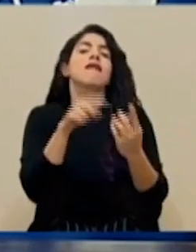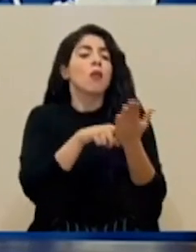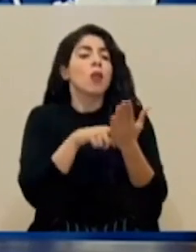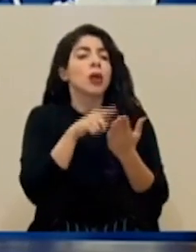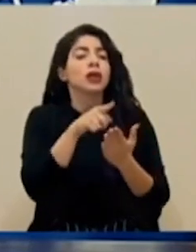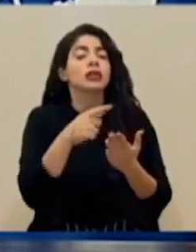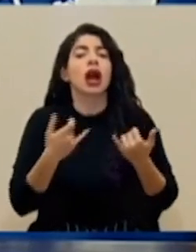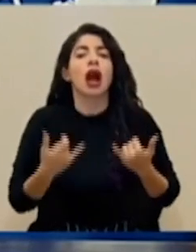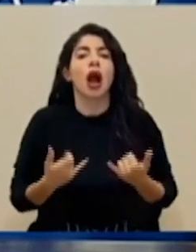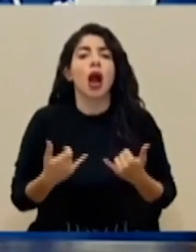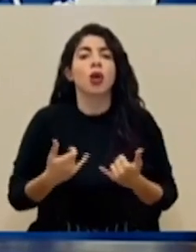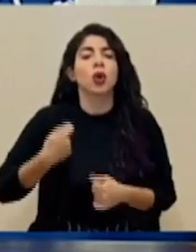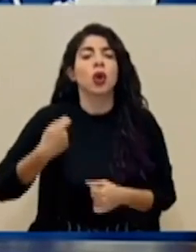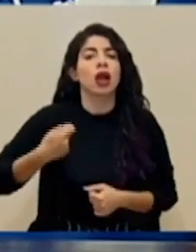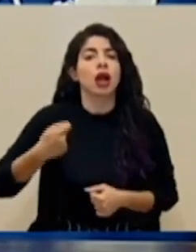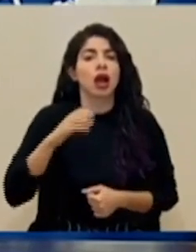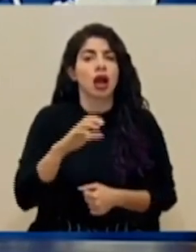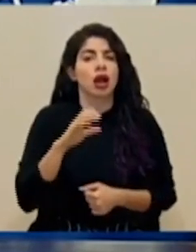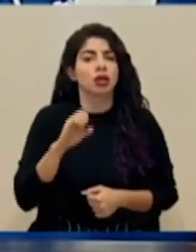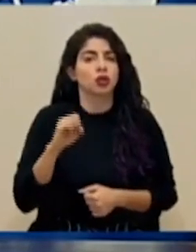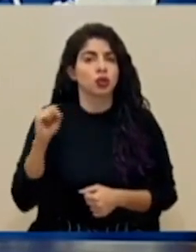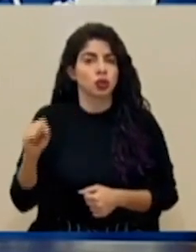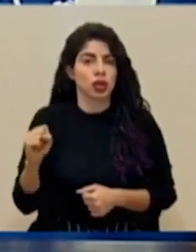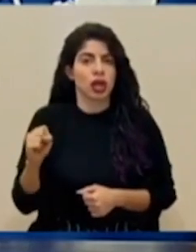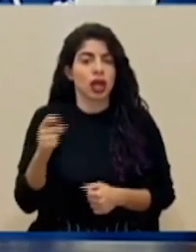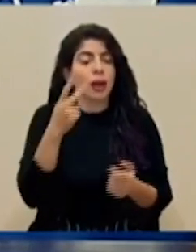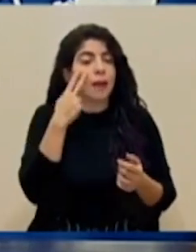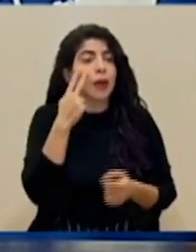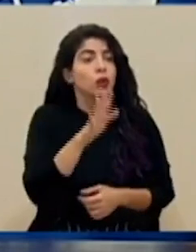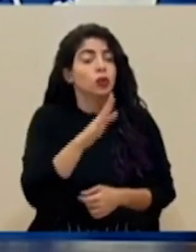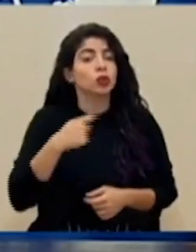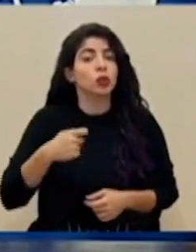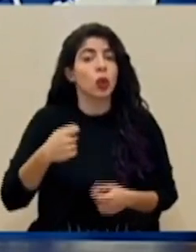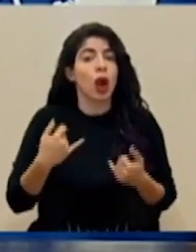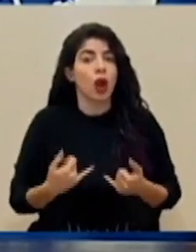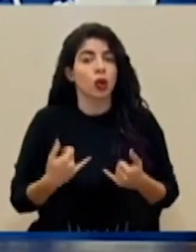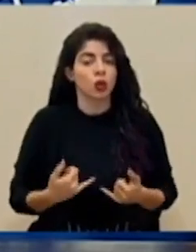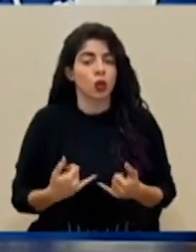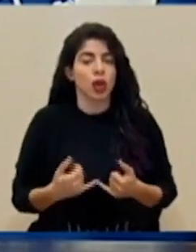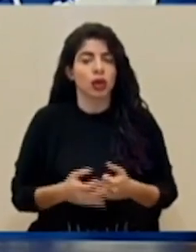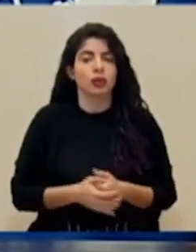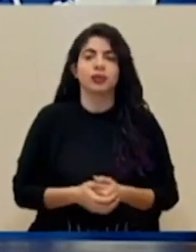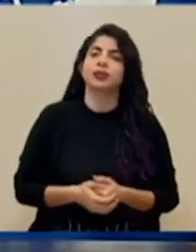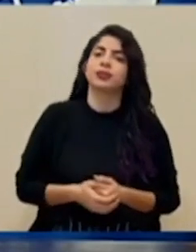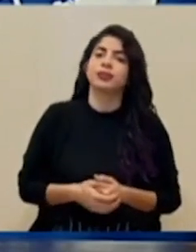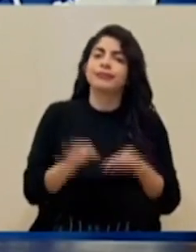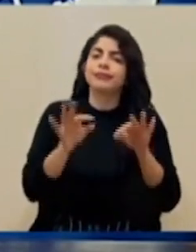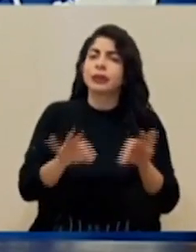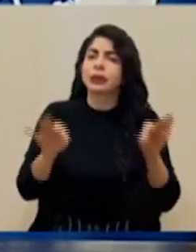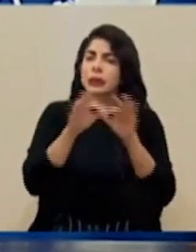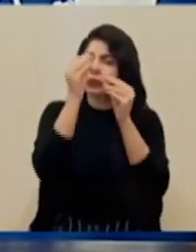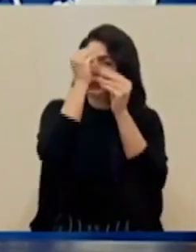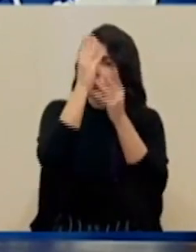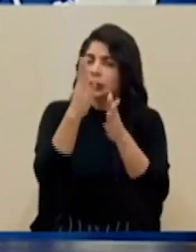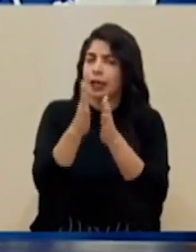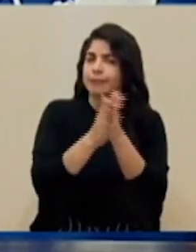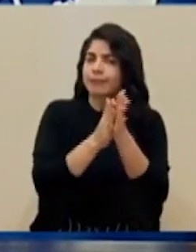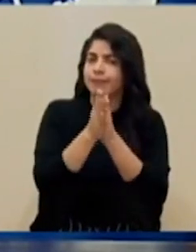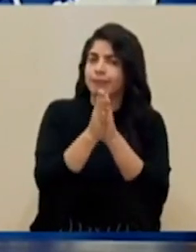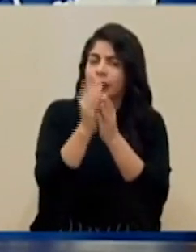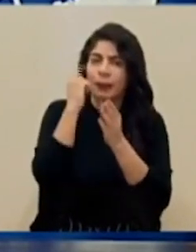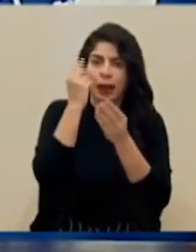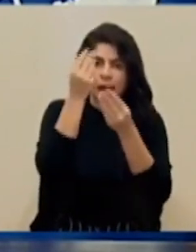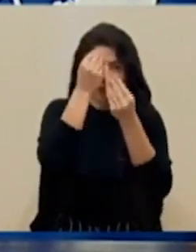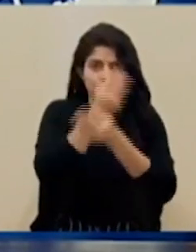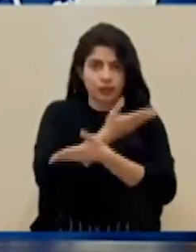día con las cuotas de la Caja Costarricense del Seguro Social. Es importante mencionar, y aprovecho también para anunciar,